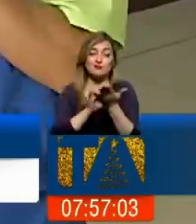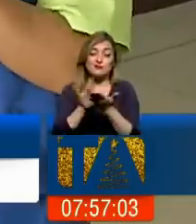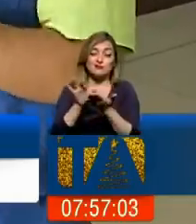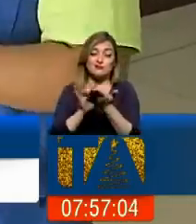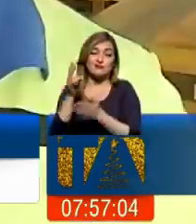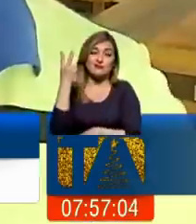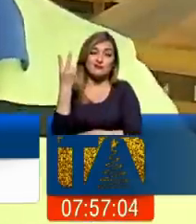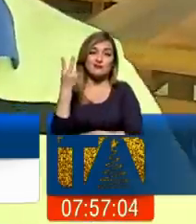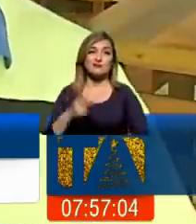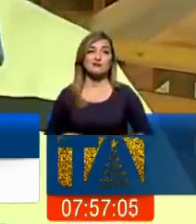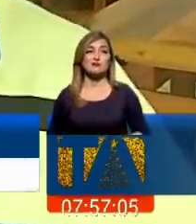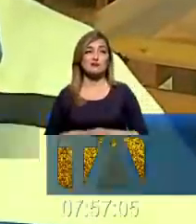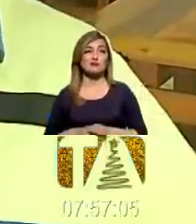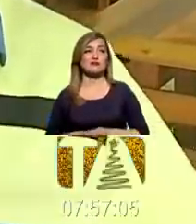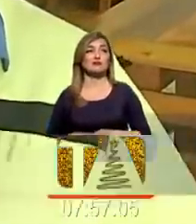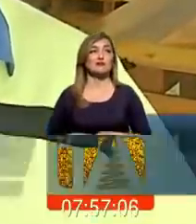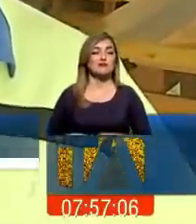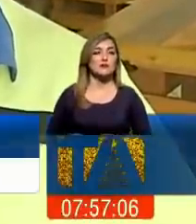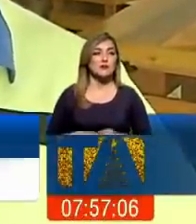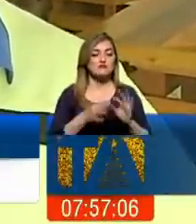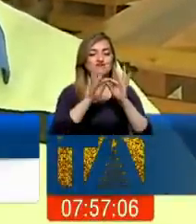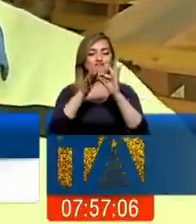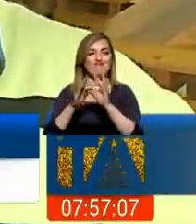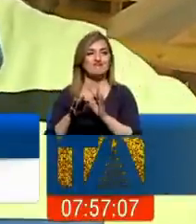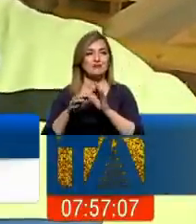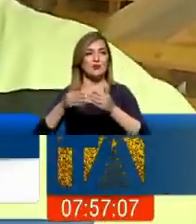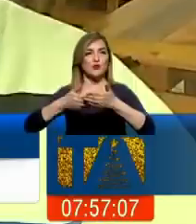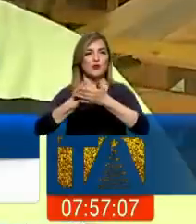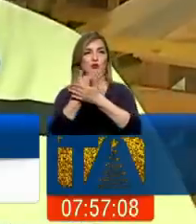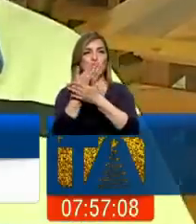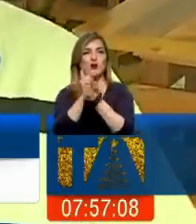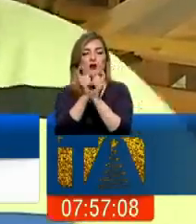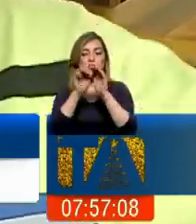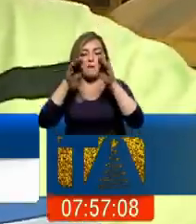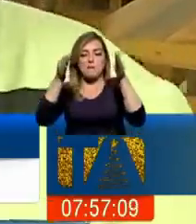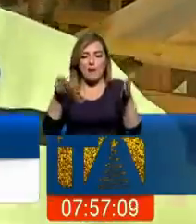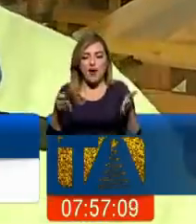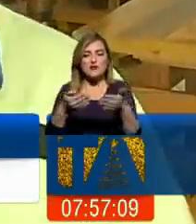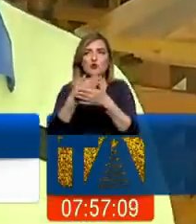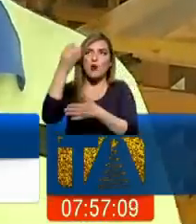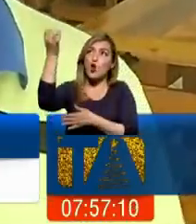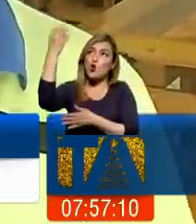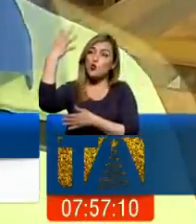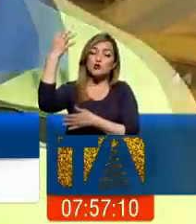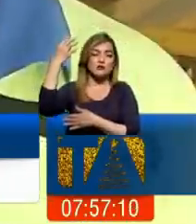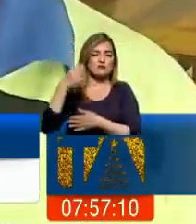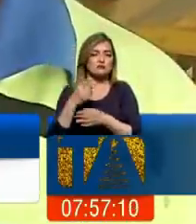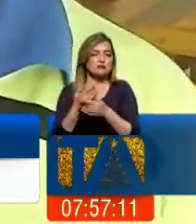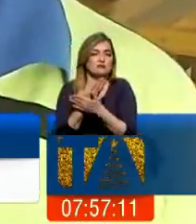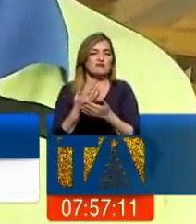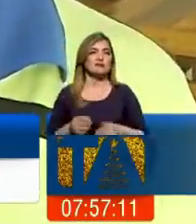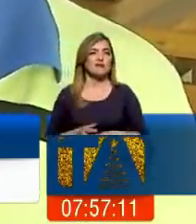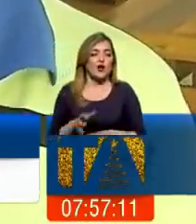que despedirlas. Hice invertido, se remodeló el local porque esto es nuevo. O sea, se cambió mesa, se puso nuevas luces y todas esas cosas. Y no se ha